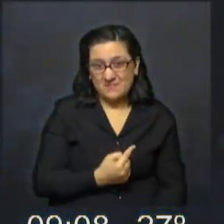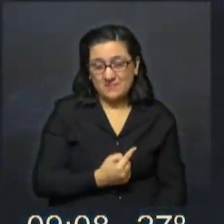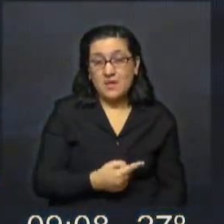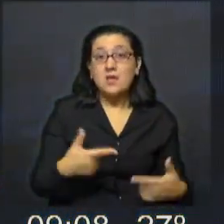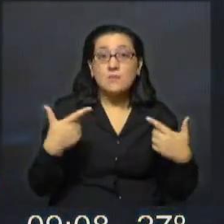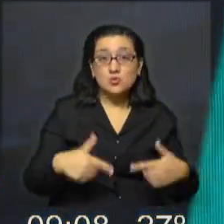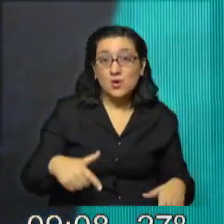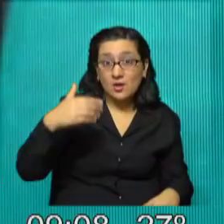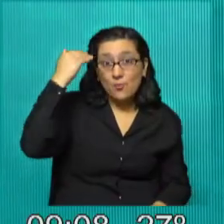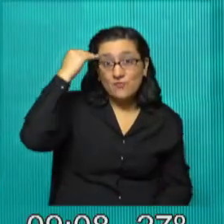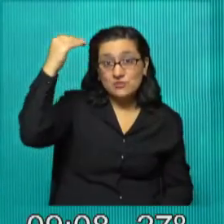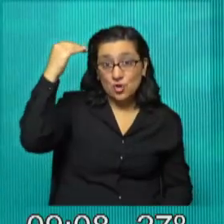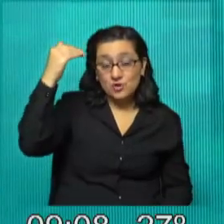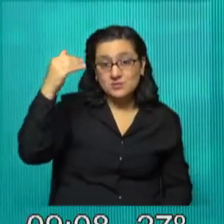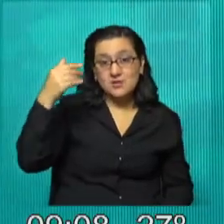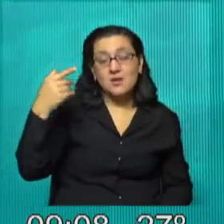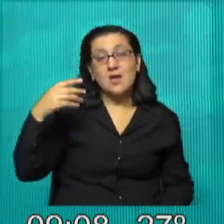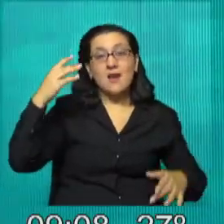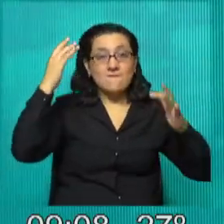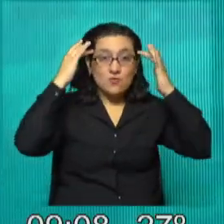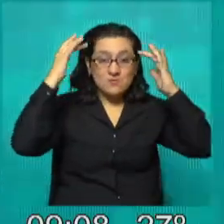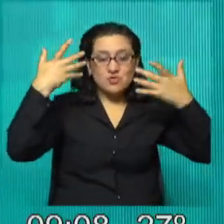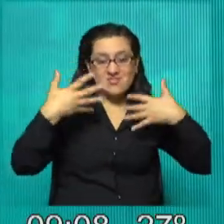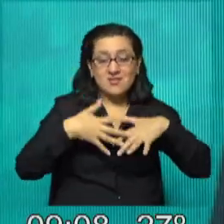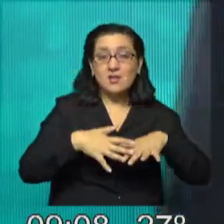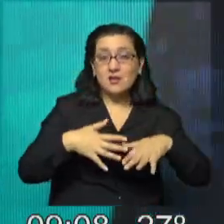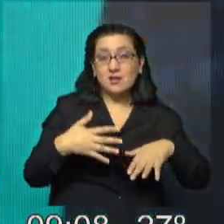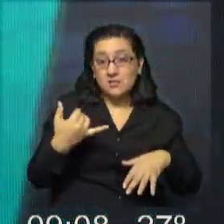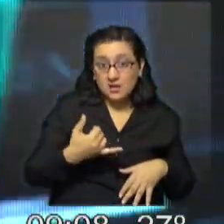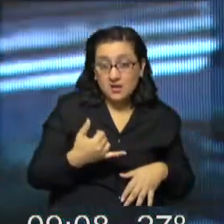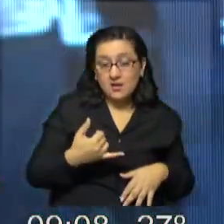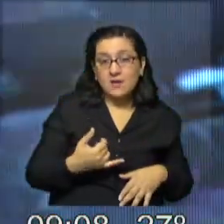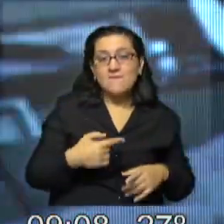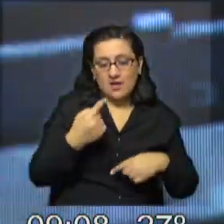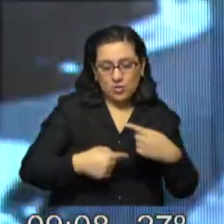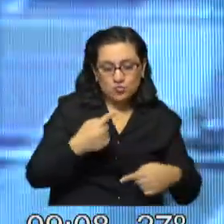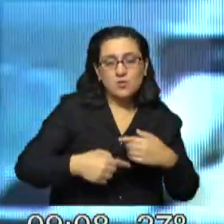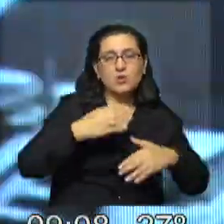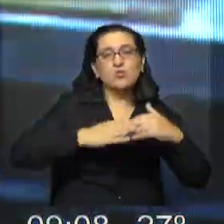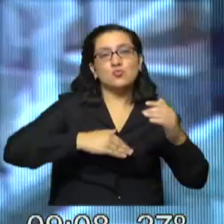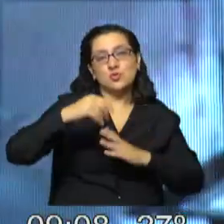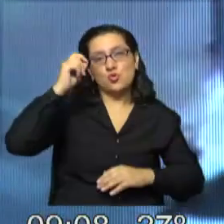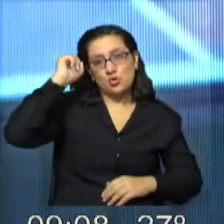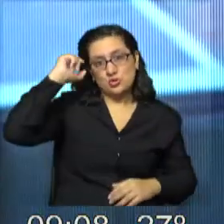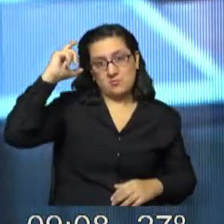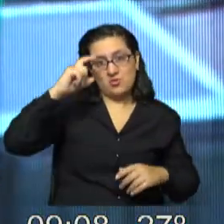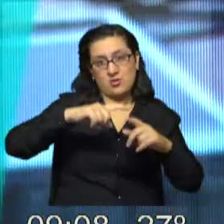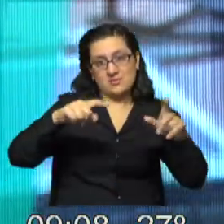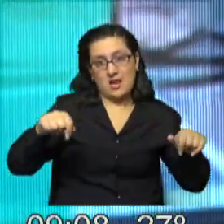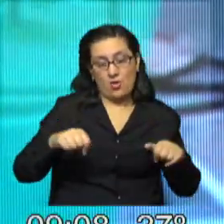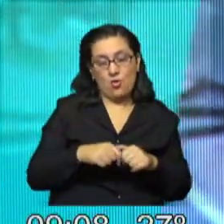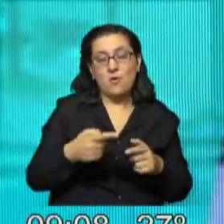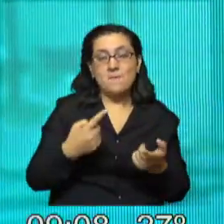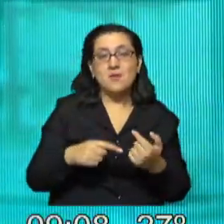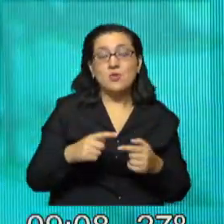los profesores, en esa formación que tienen, esa integridad que sí la tienen, van a seguir construyendo conocimiento en las aulas. Pero de